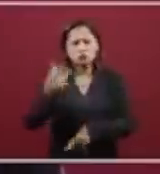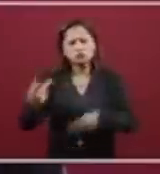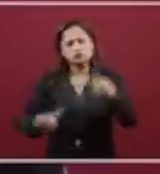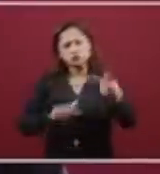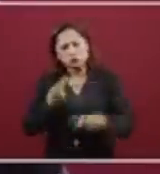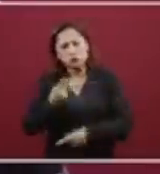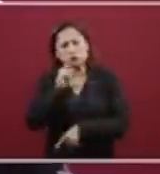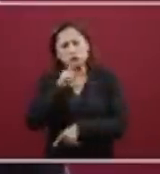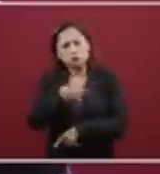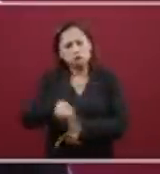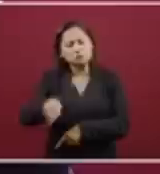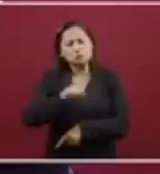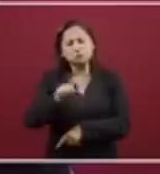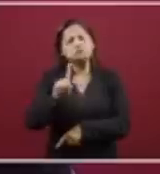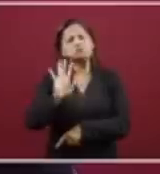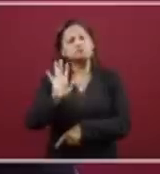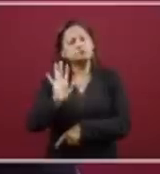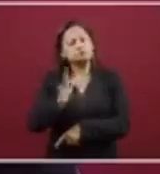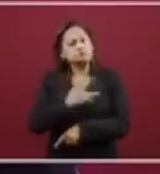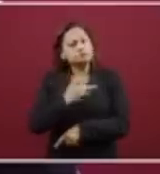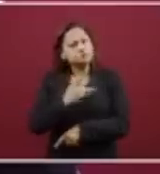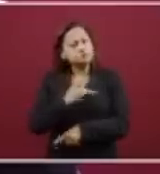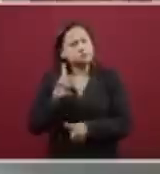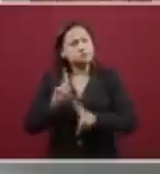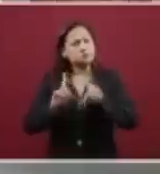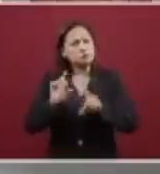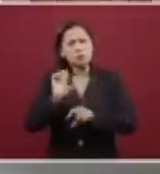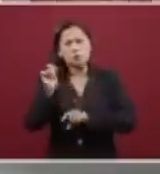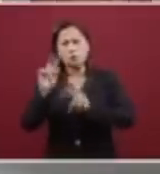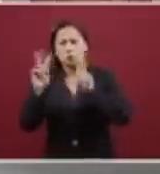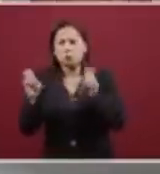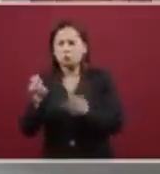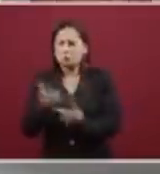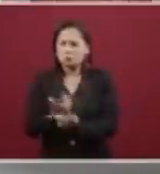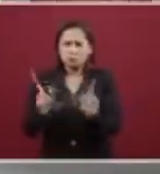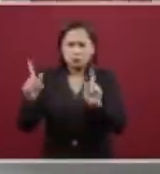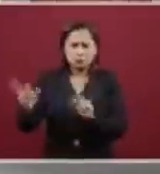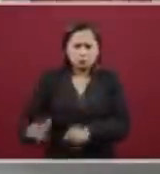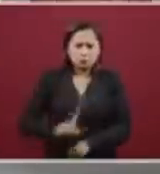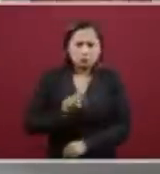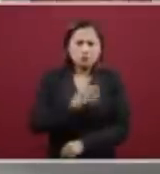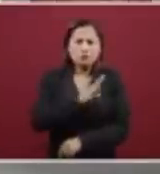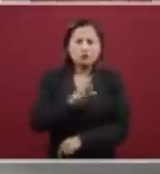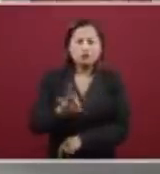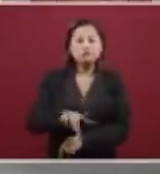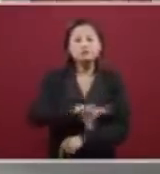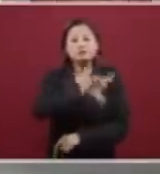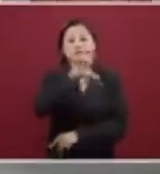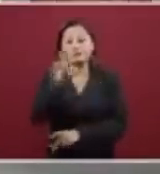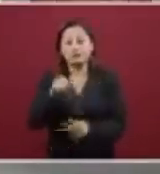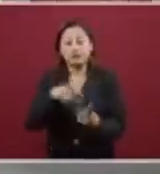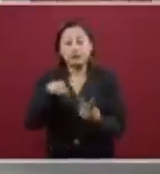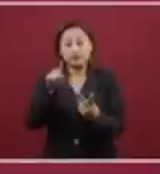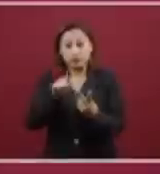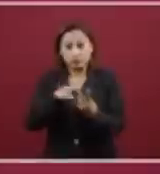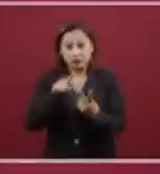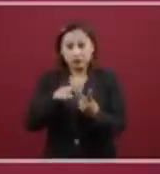temas que quieren ustedes en tratar abordar y luego se queda